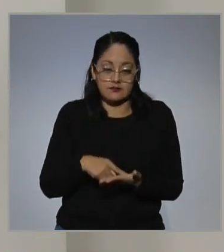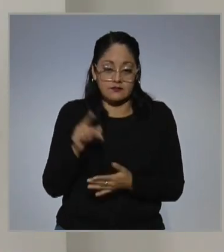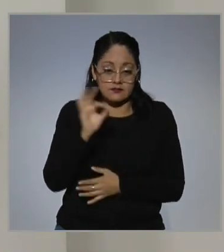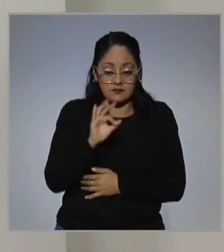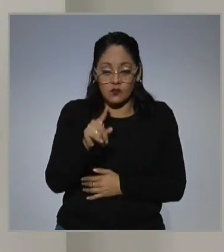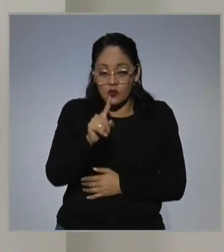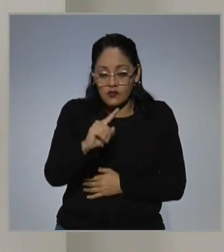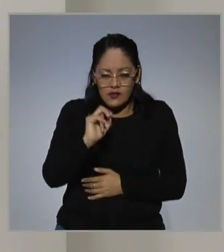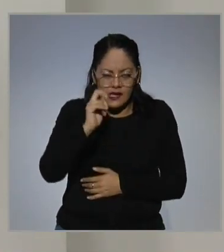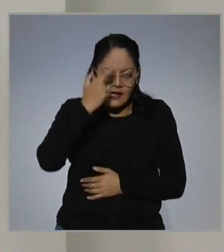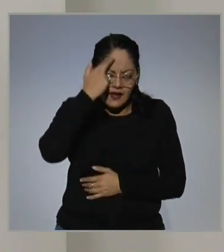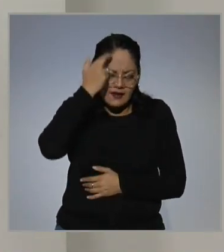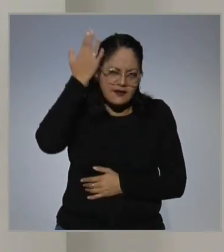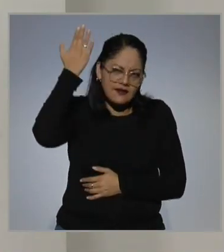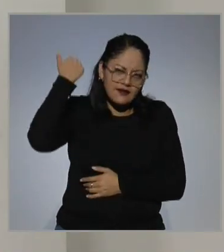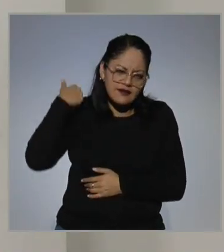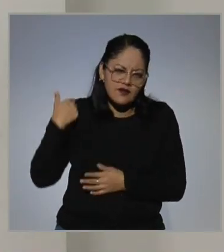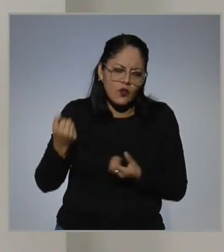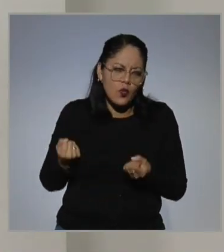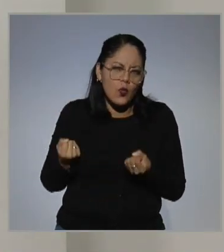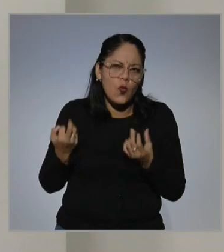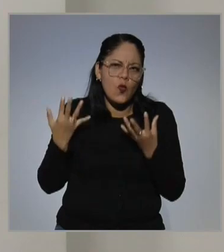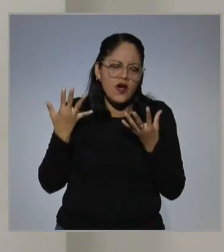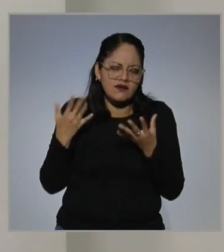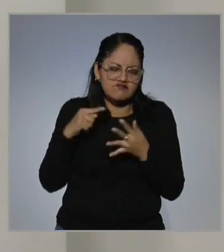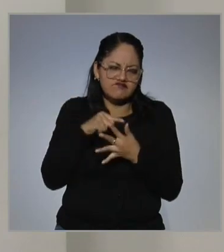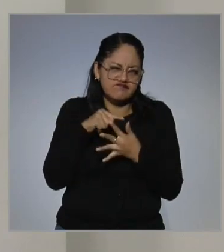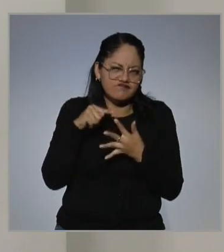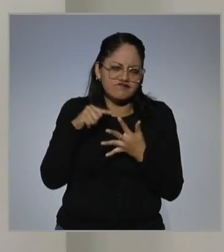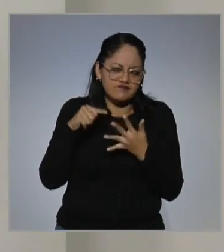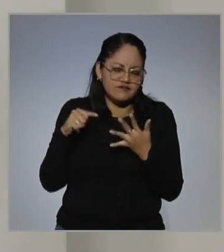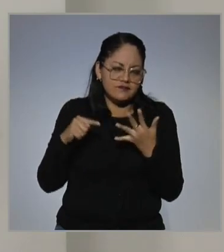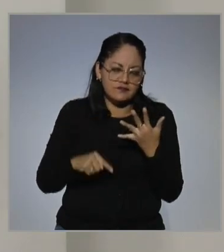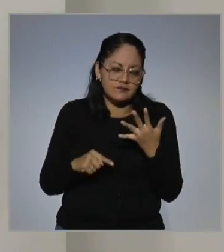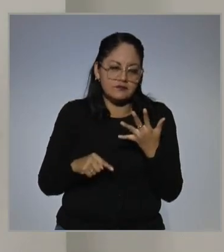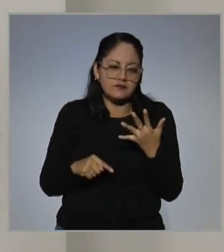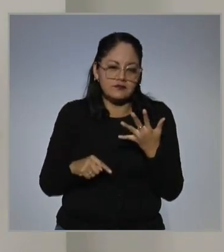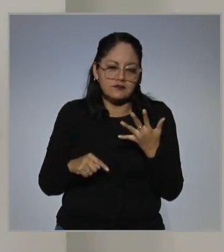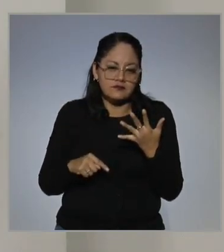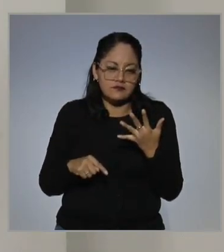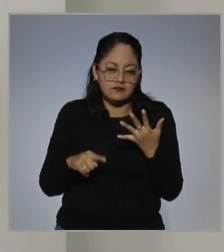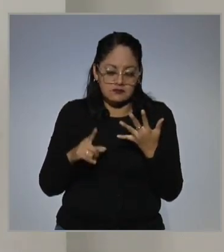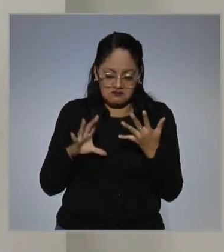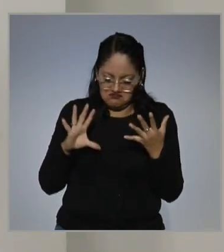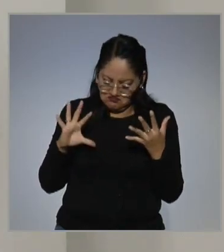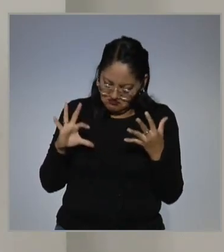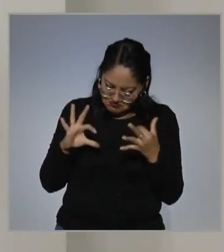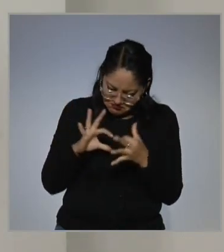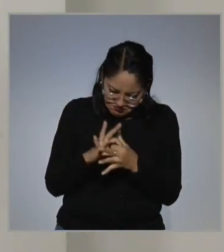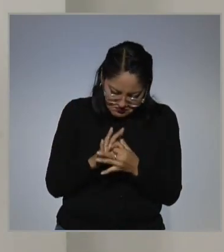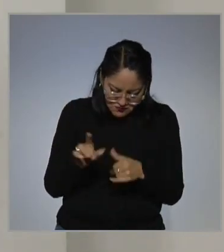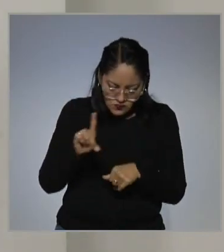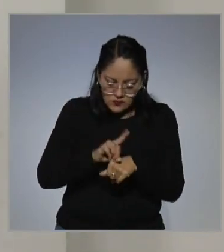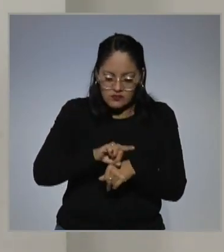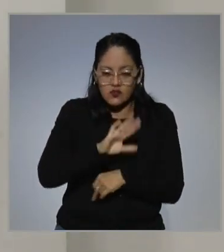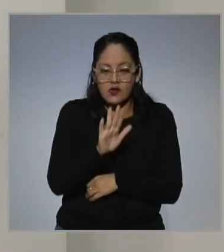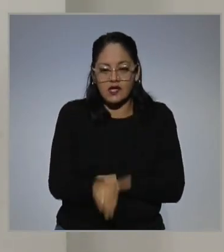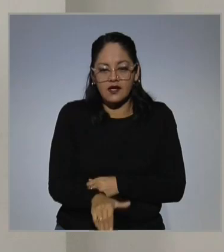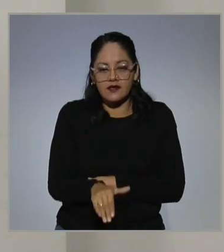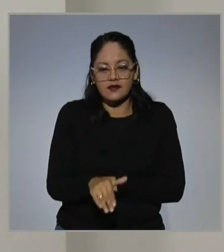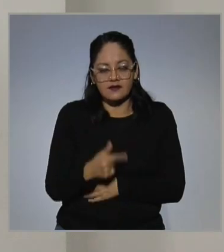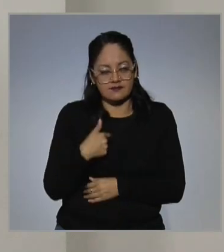hace el recuento de la cantidad de elementos que están asociados a Día de Muertos,